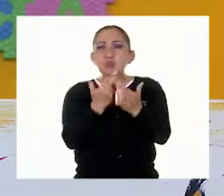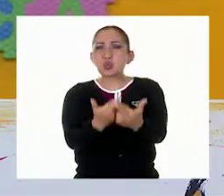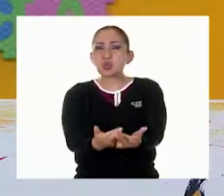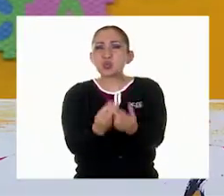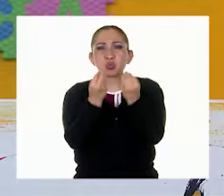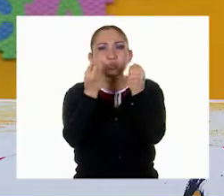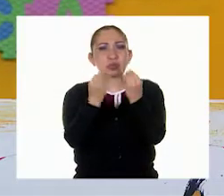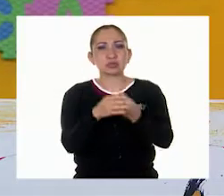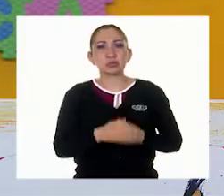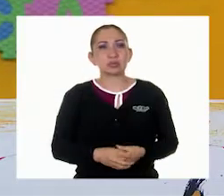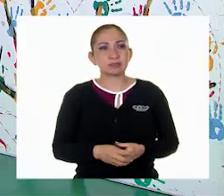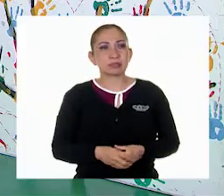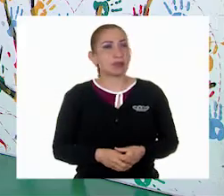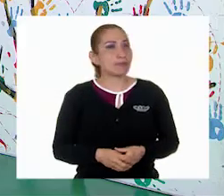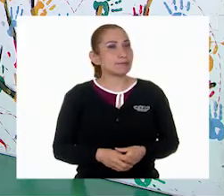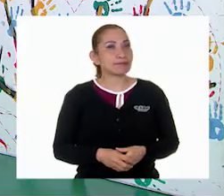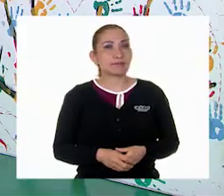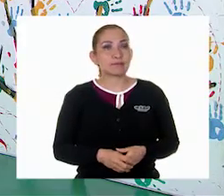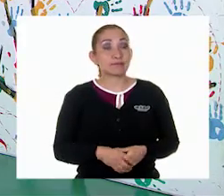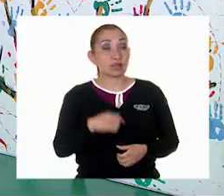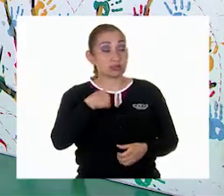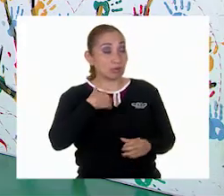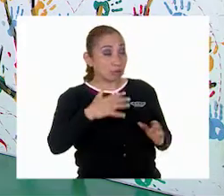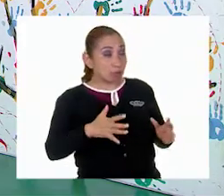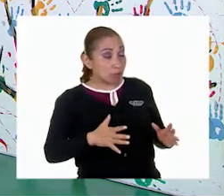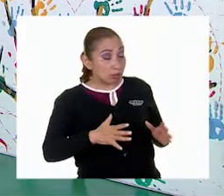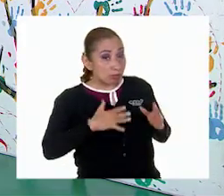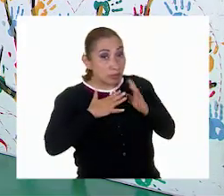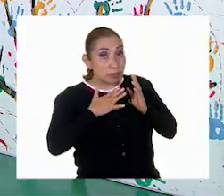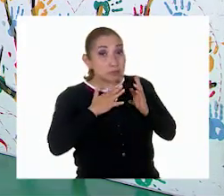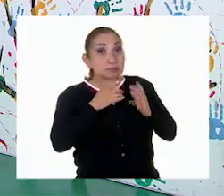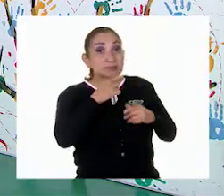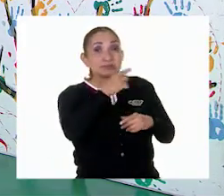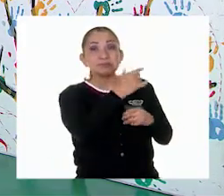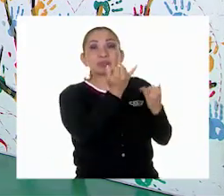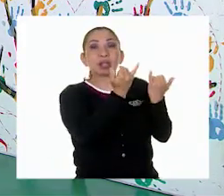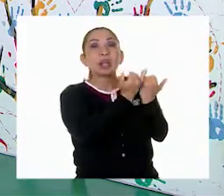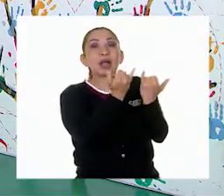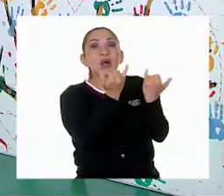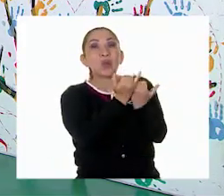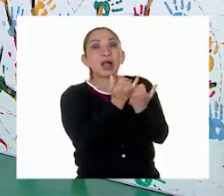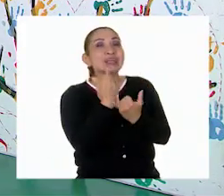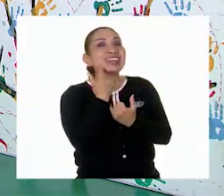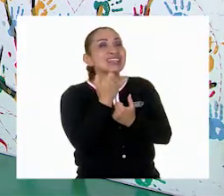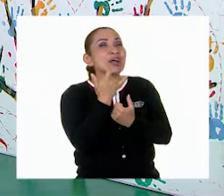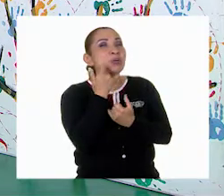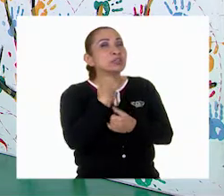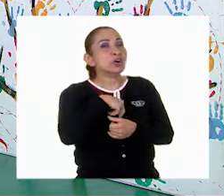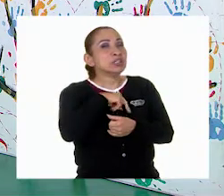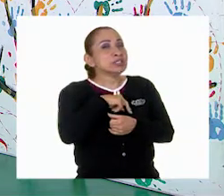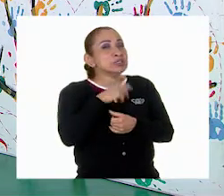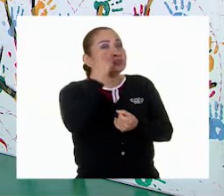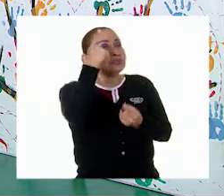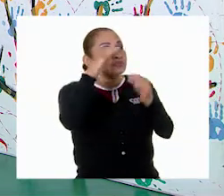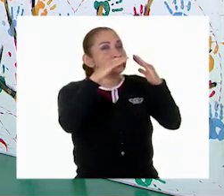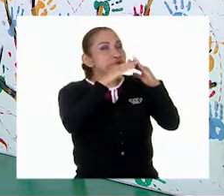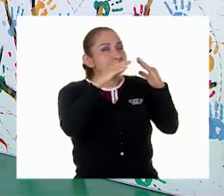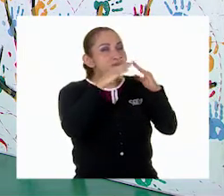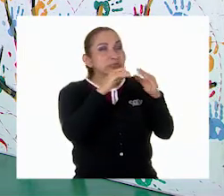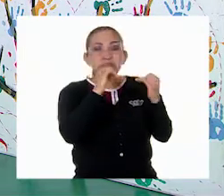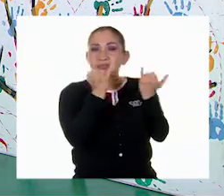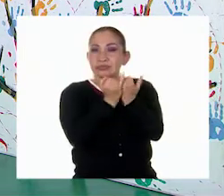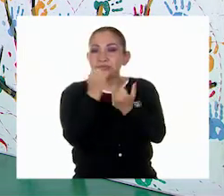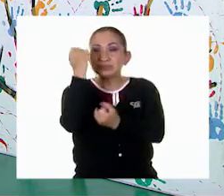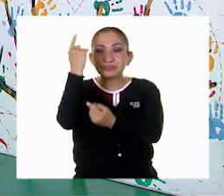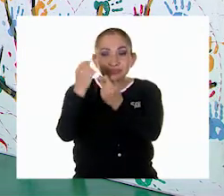¿no? Lo que más me sorprendió es que lo mismo que intentamos hacer en algunas casas,